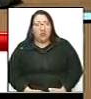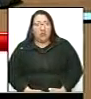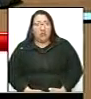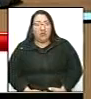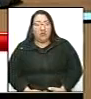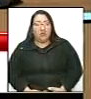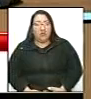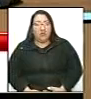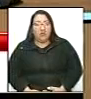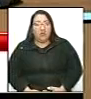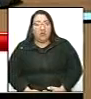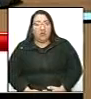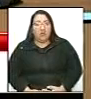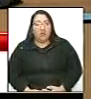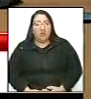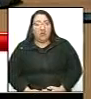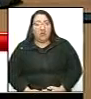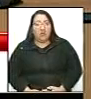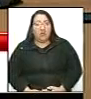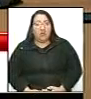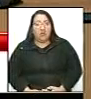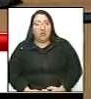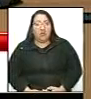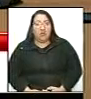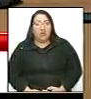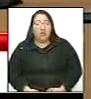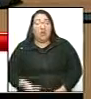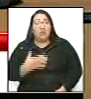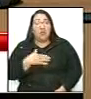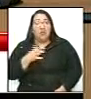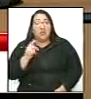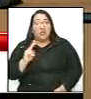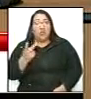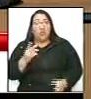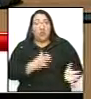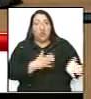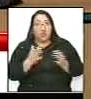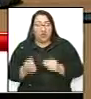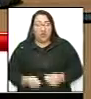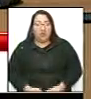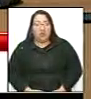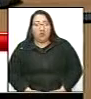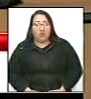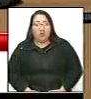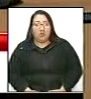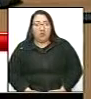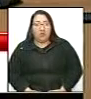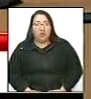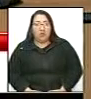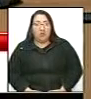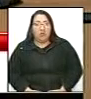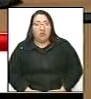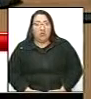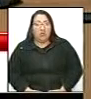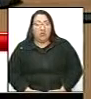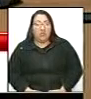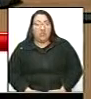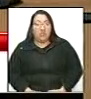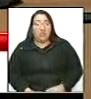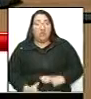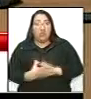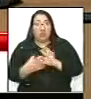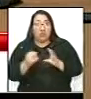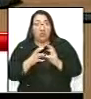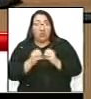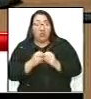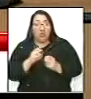Entonces, a mí me parece, presidente, a mí me parece que este segundo extremo del plagio y de la